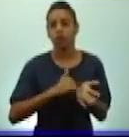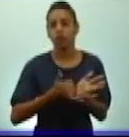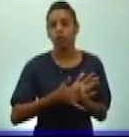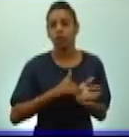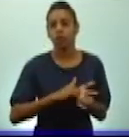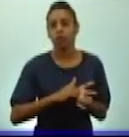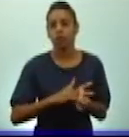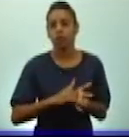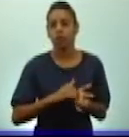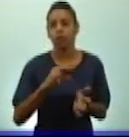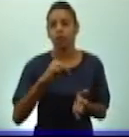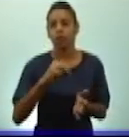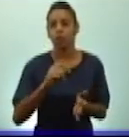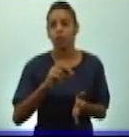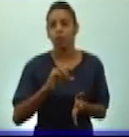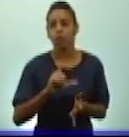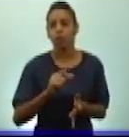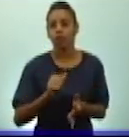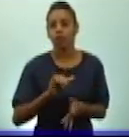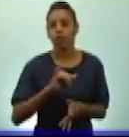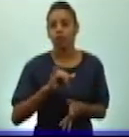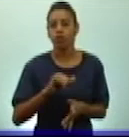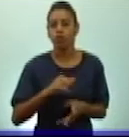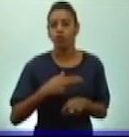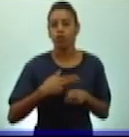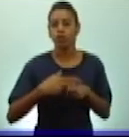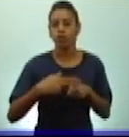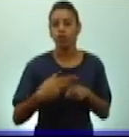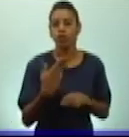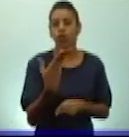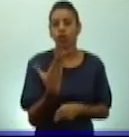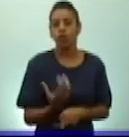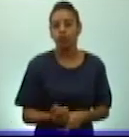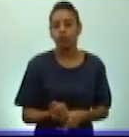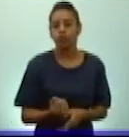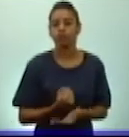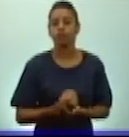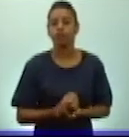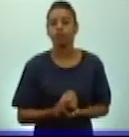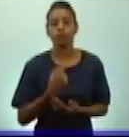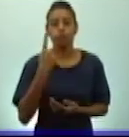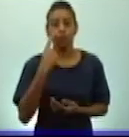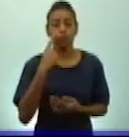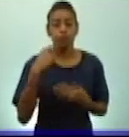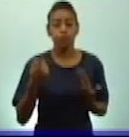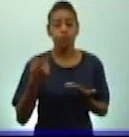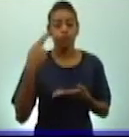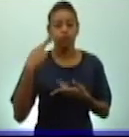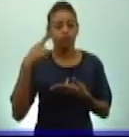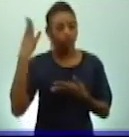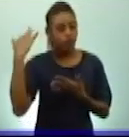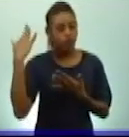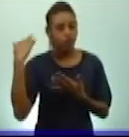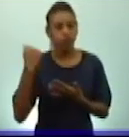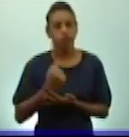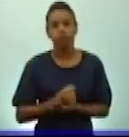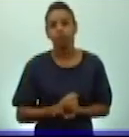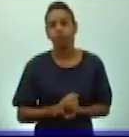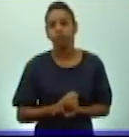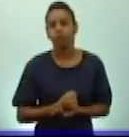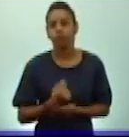también como La historia me absolverá. Ponemos en pantalla entonces para recordar cuáles fueron